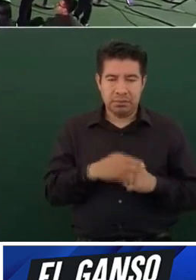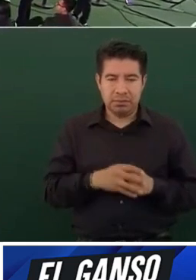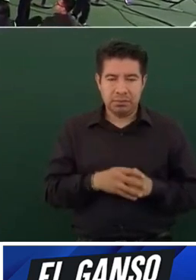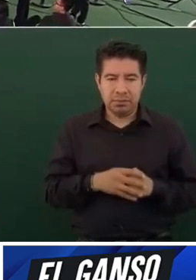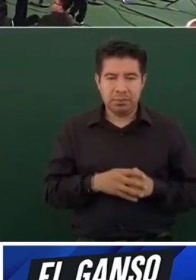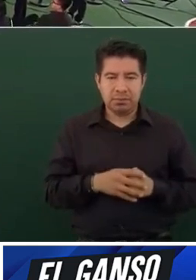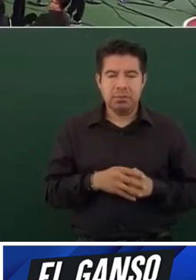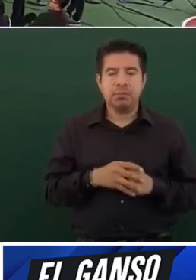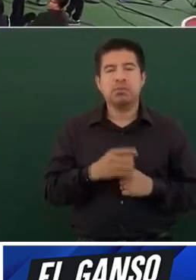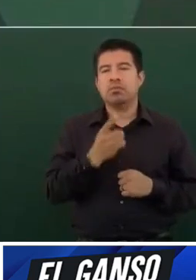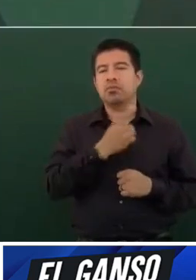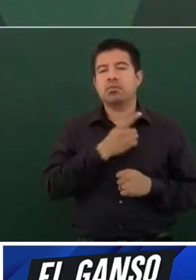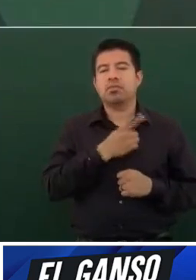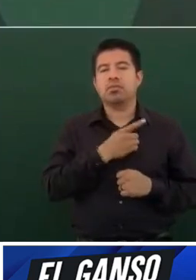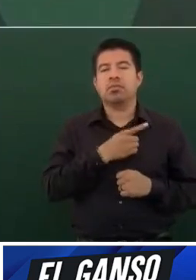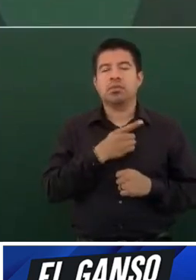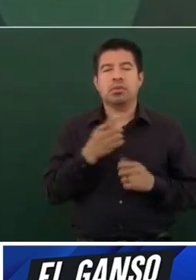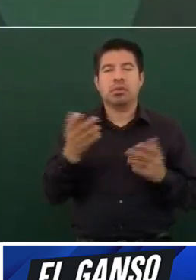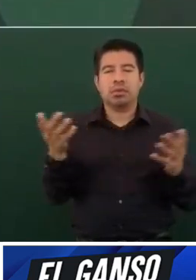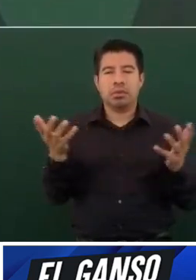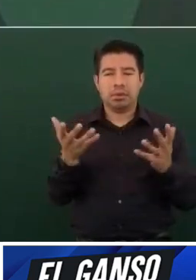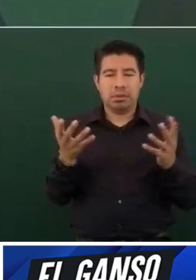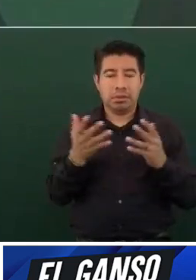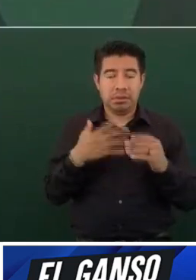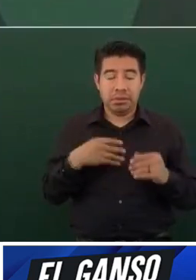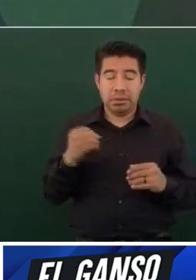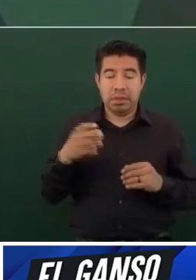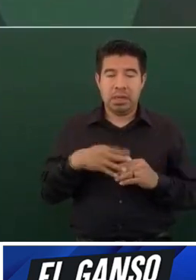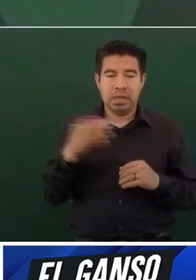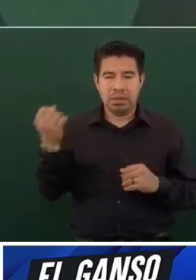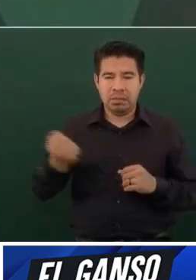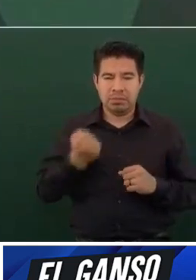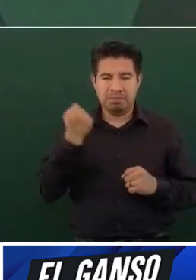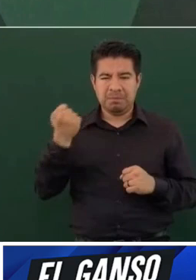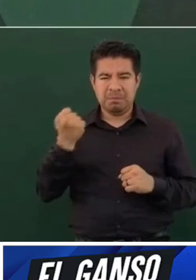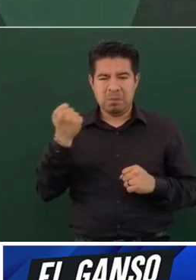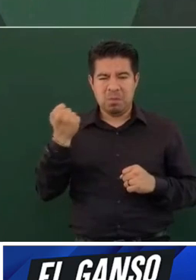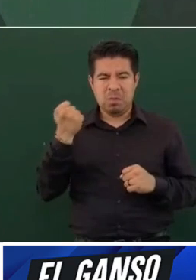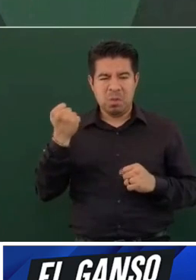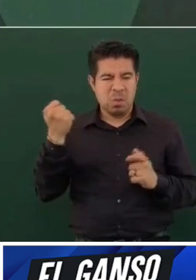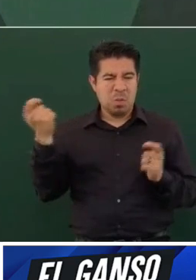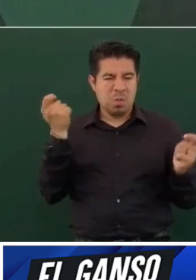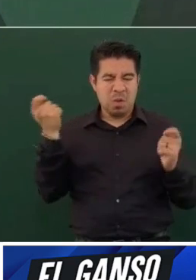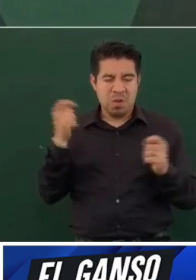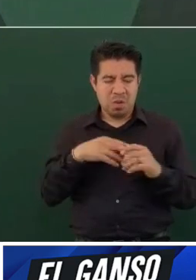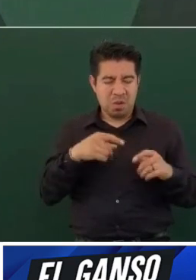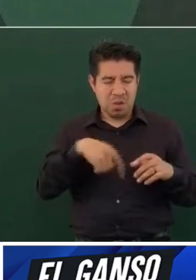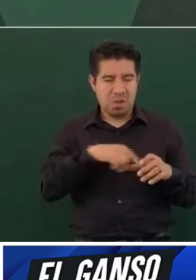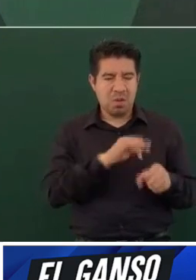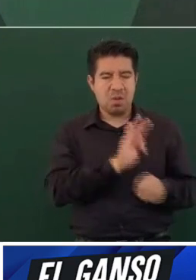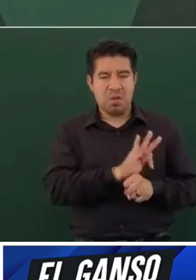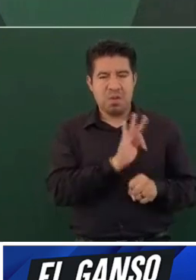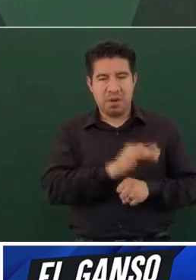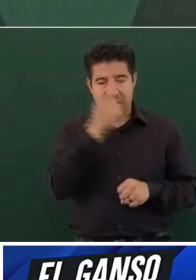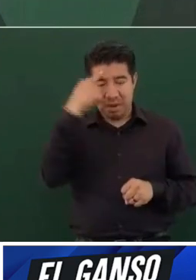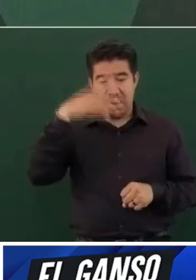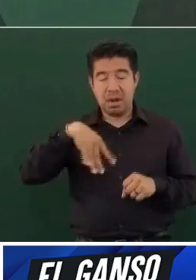lo que imperaba era la oligarquía, el gobierno de la minoría, el gobierno de los